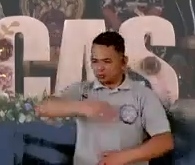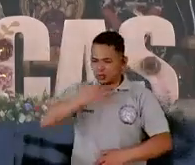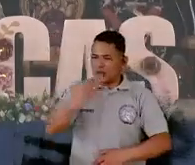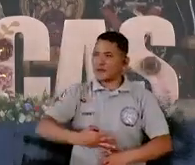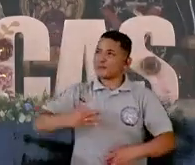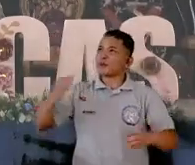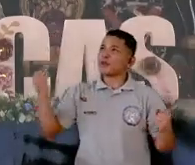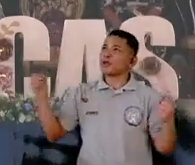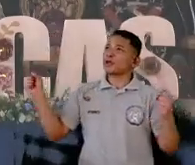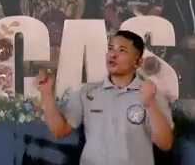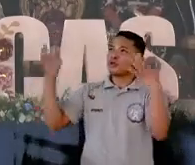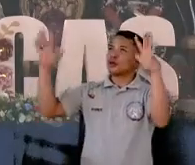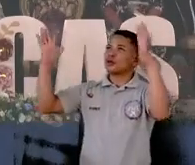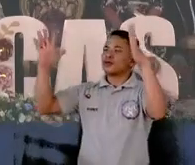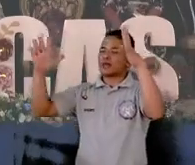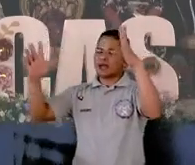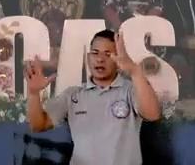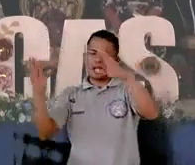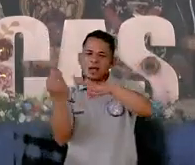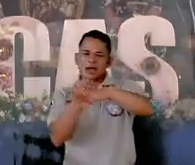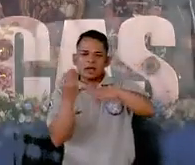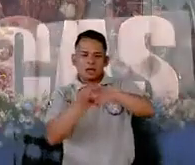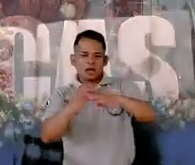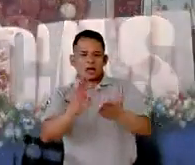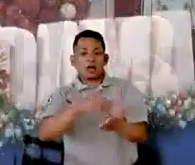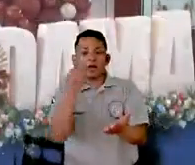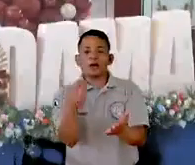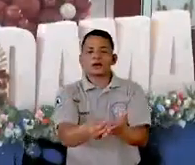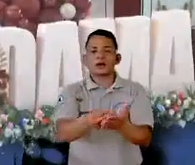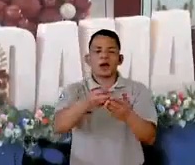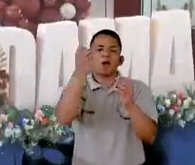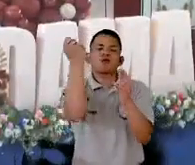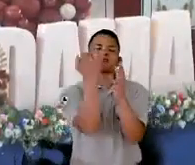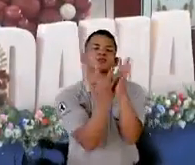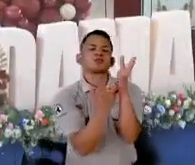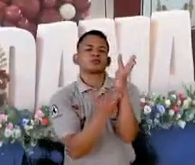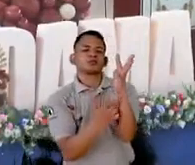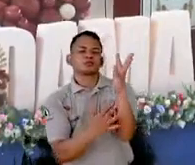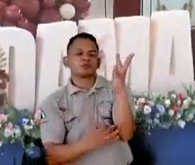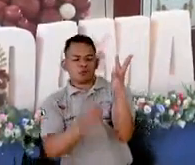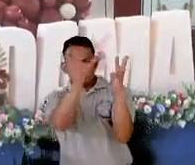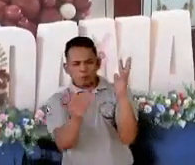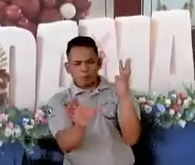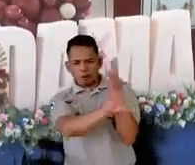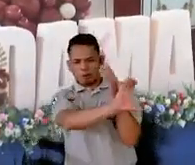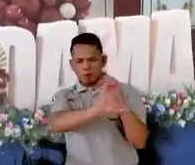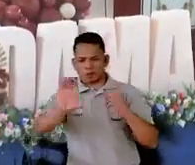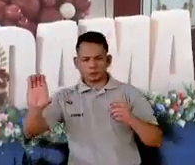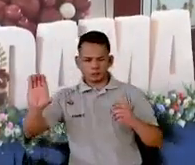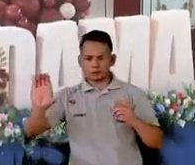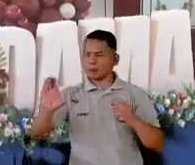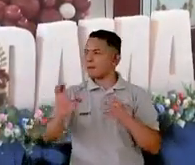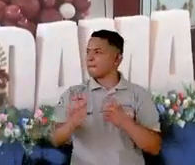que ha comprado con esa sangre divina cuando fue crucificado.